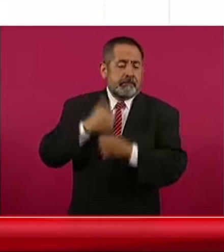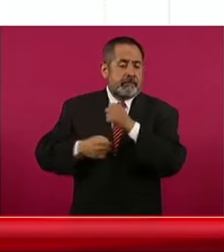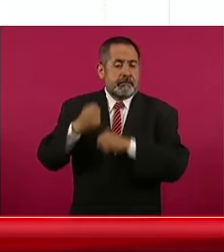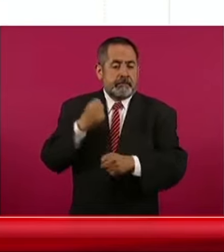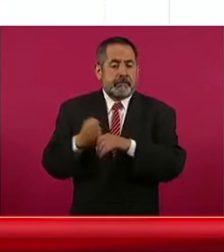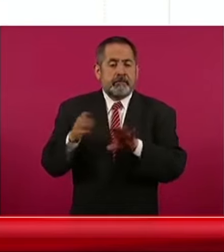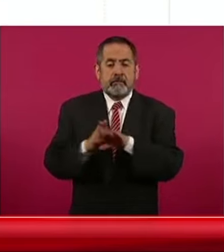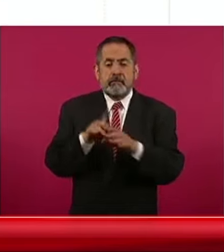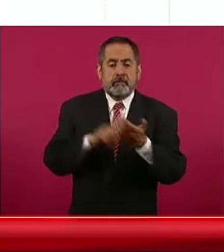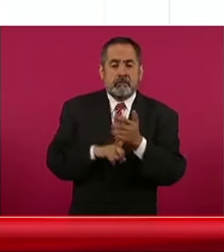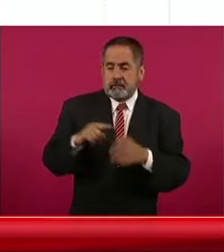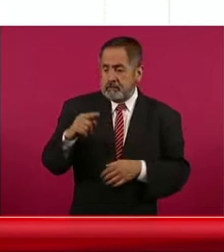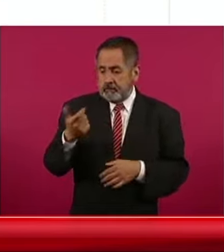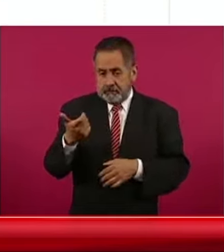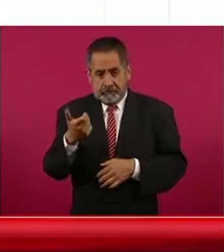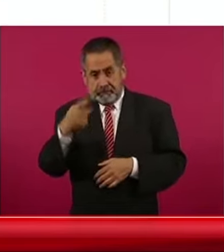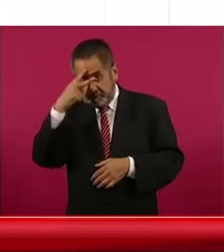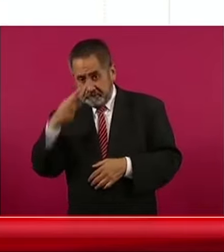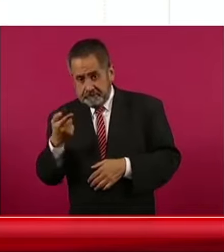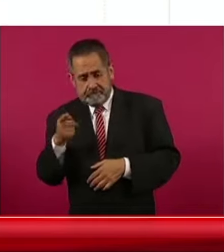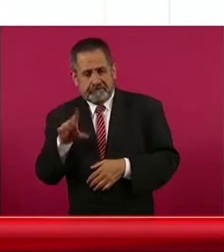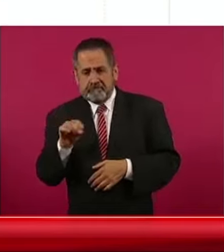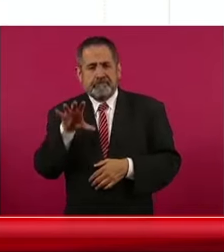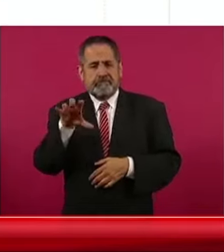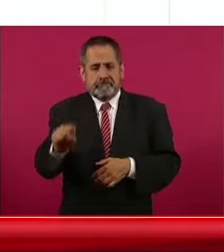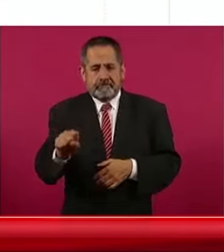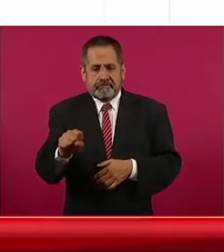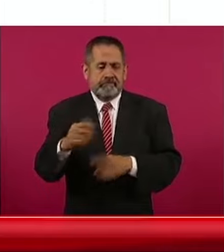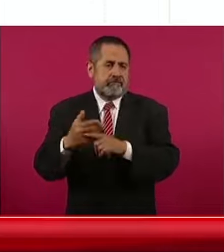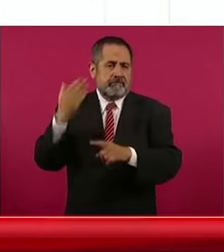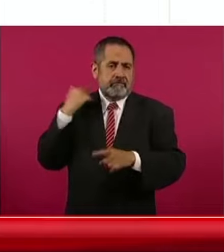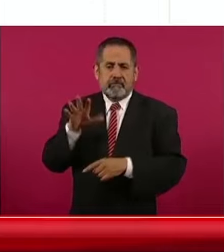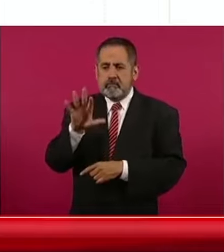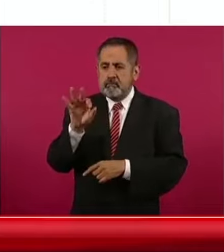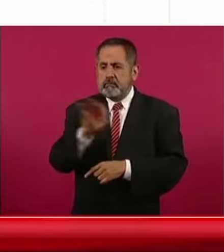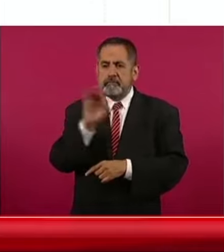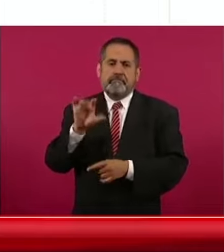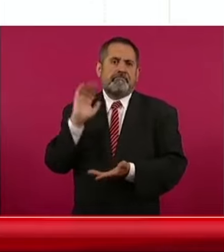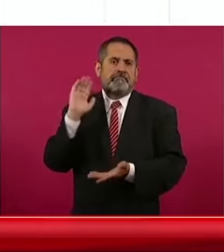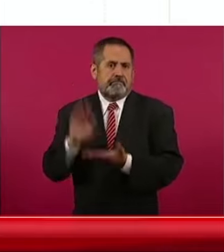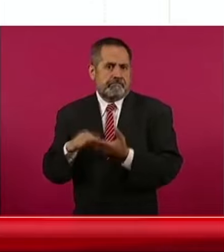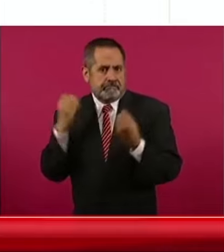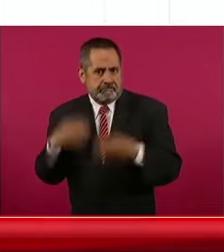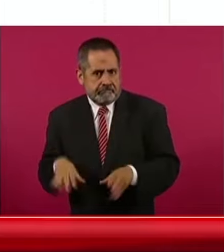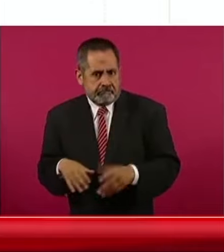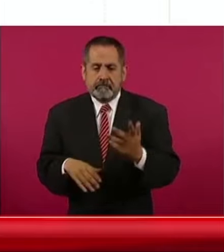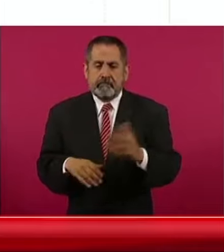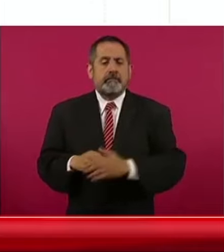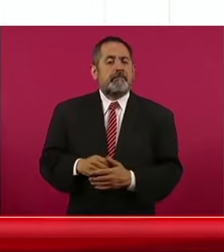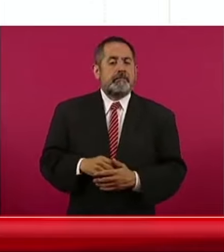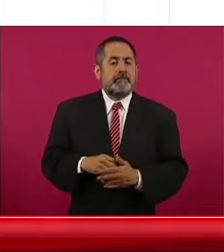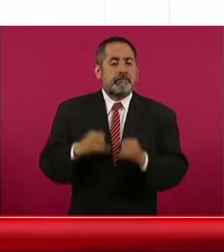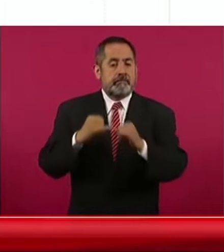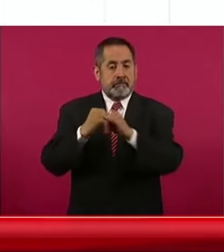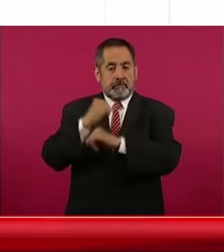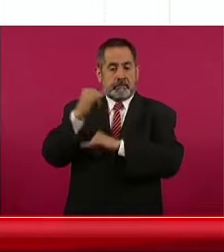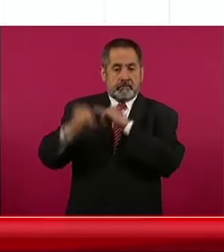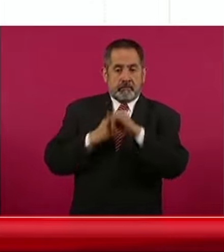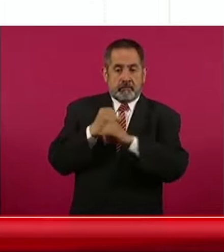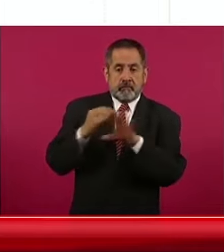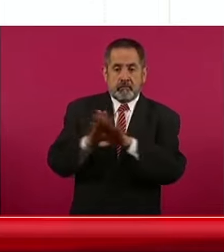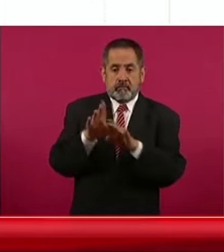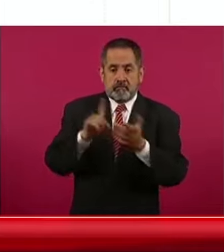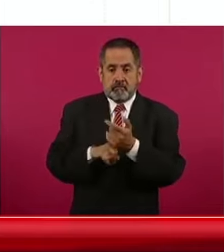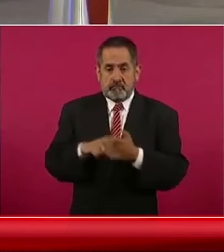depreciación a estas alturas era superior al 40%. En el contexto internacional el peso